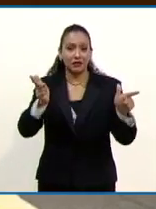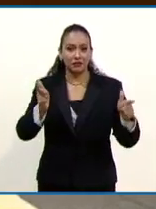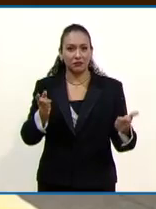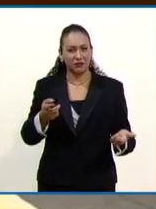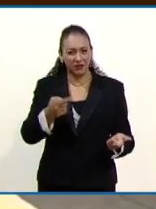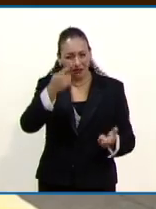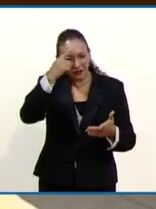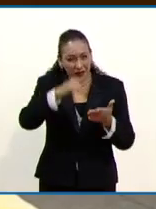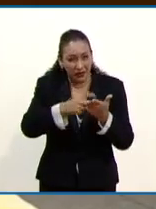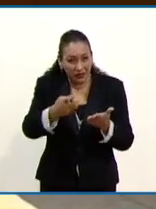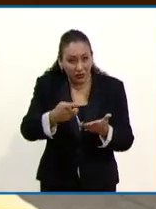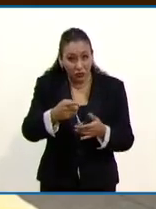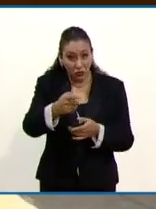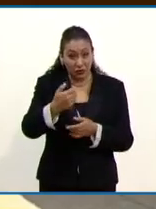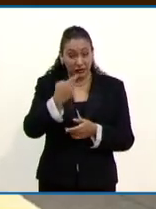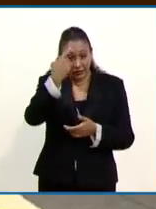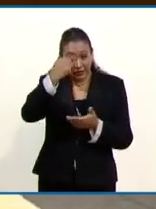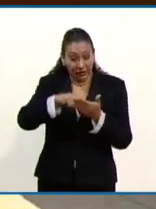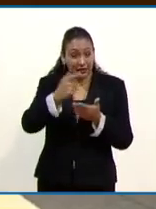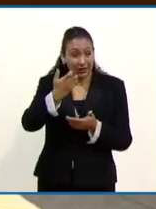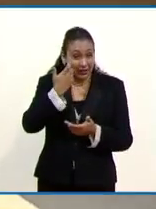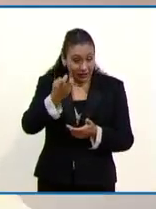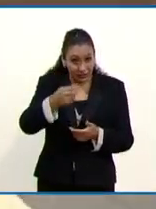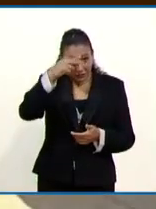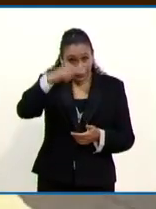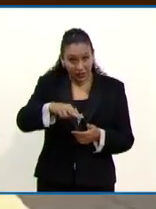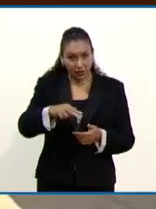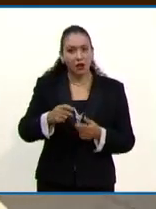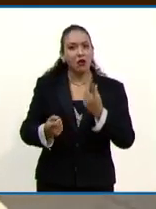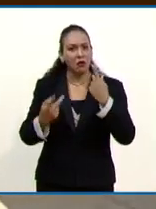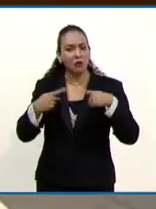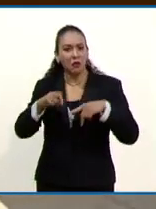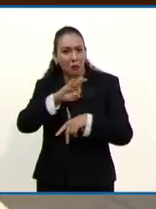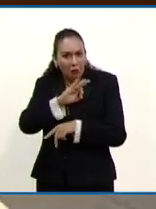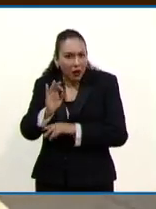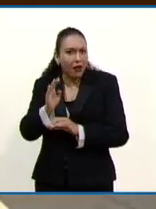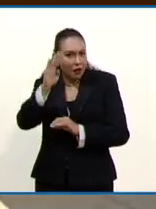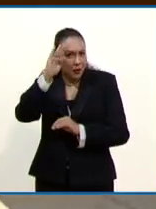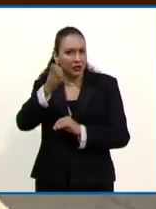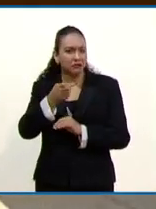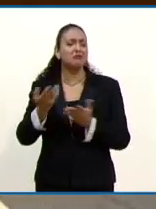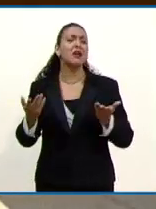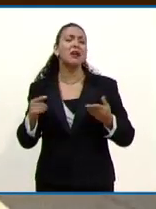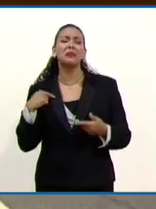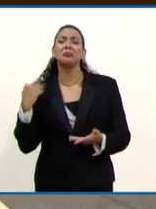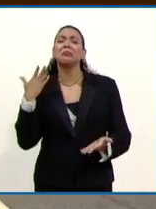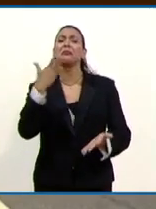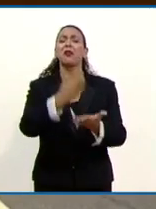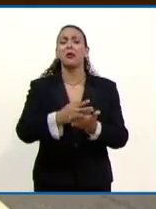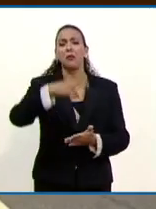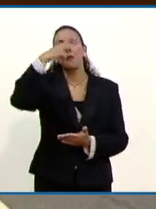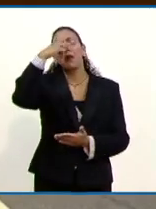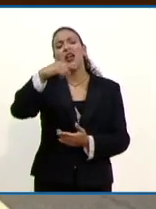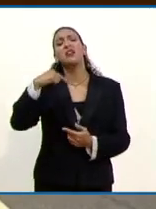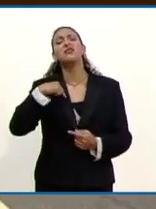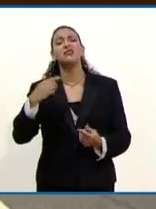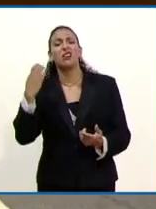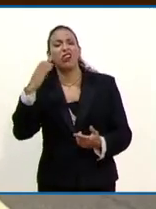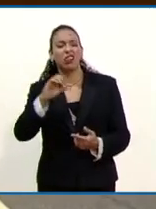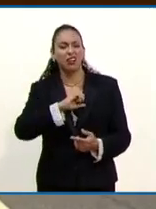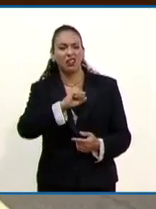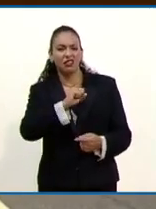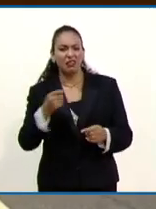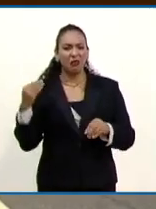Si te vas a México, no te va a suceder nada. Si algún día se acuerdan el Congreso de la Unión,